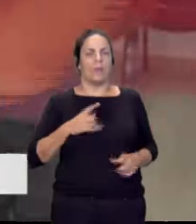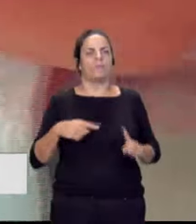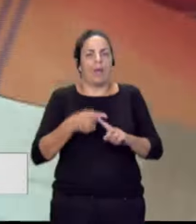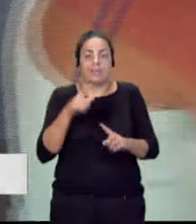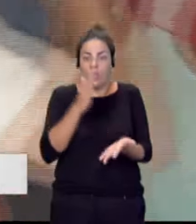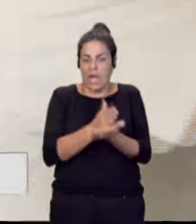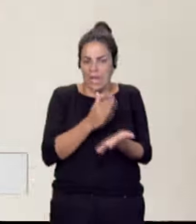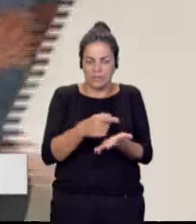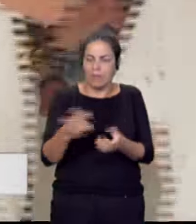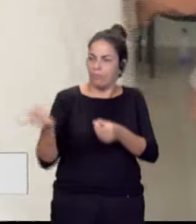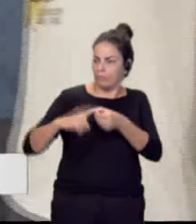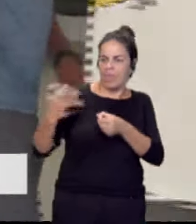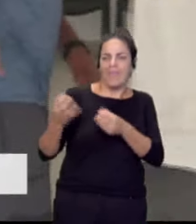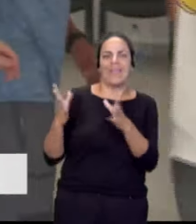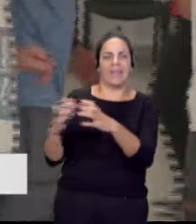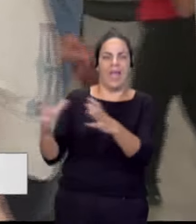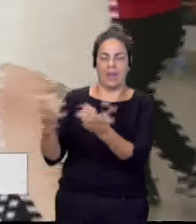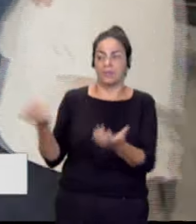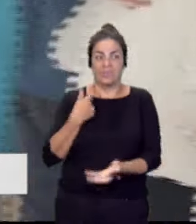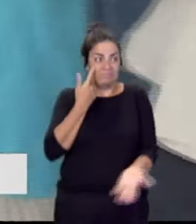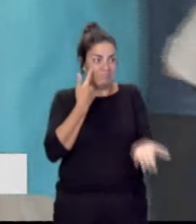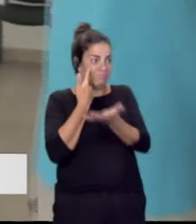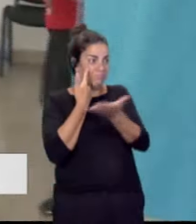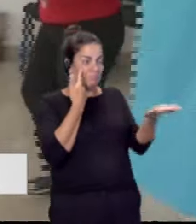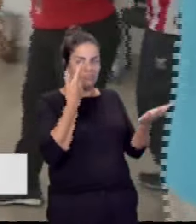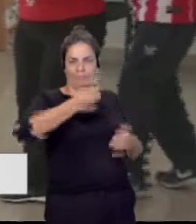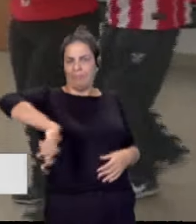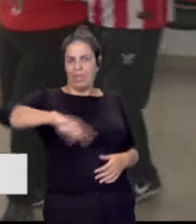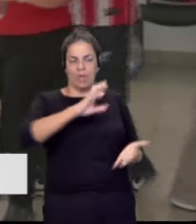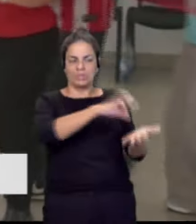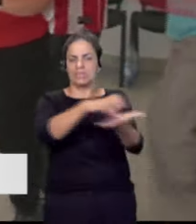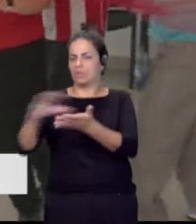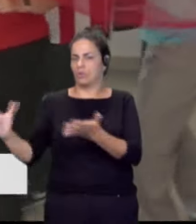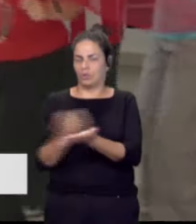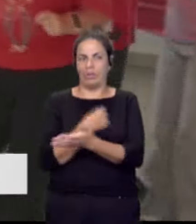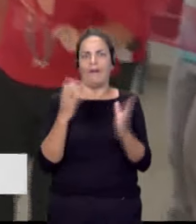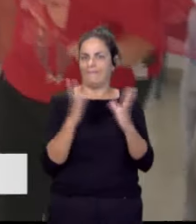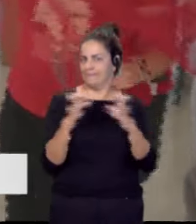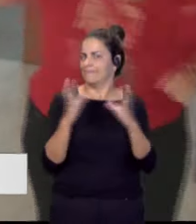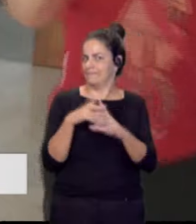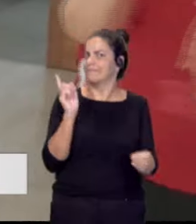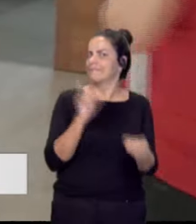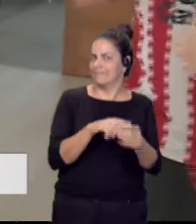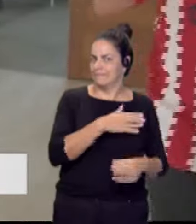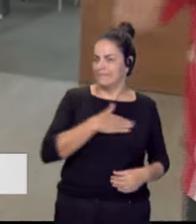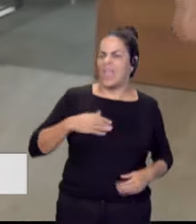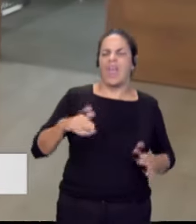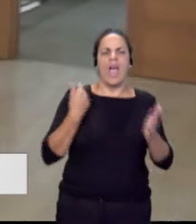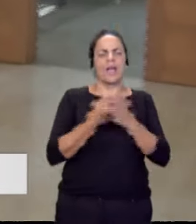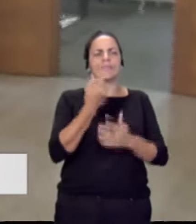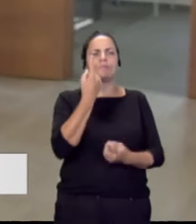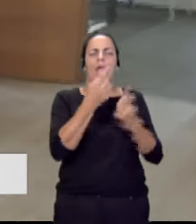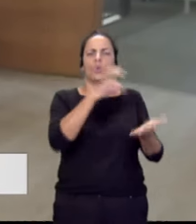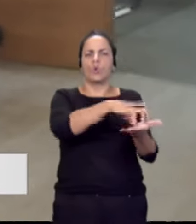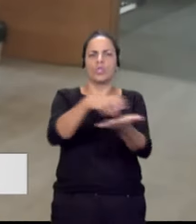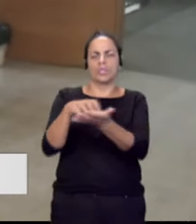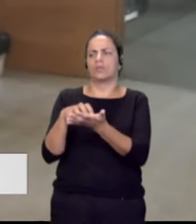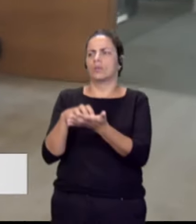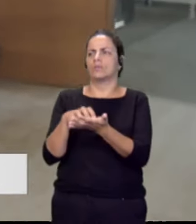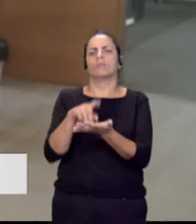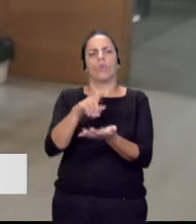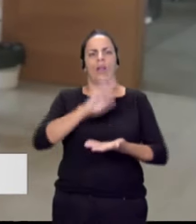ganas de hacerlo, y por lo que veo, los chicos y las chicas están teniendo ganas en todos los centros, hasta los centros que tienen esa capacidad de